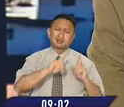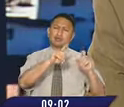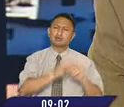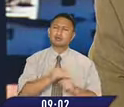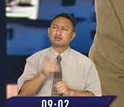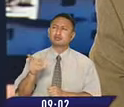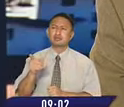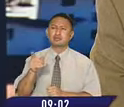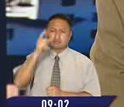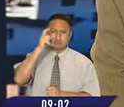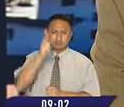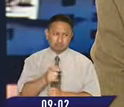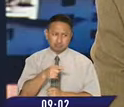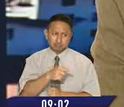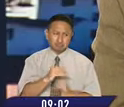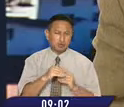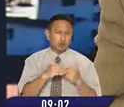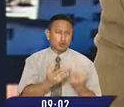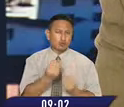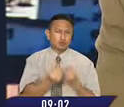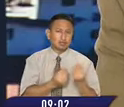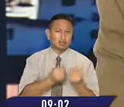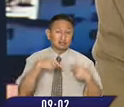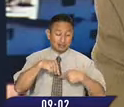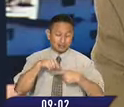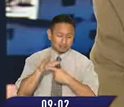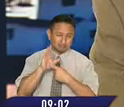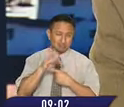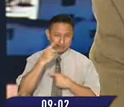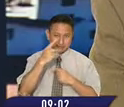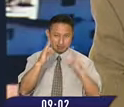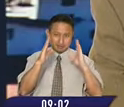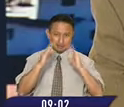esta institución? Vamos a contarle, por favor, preste atención.